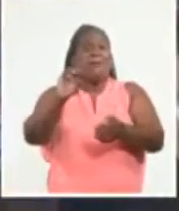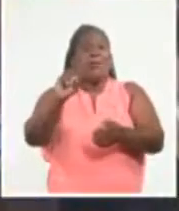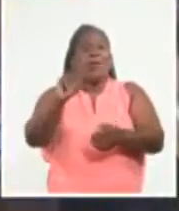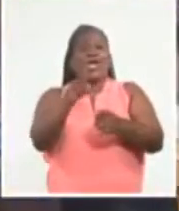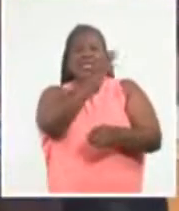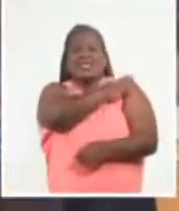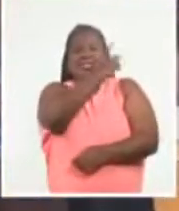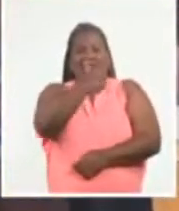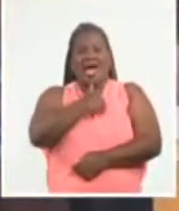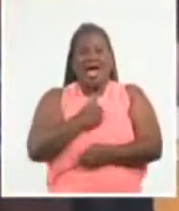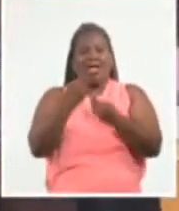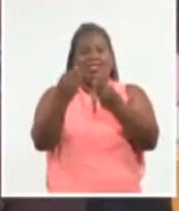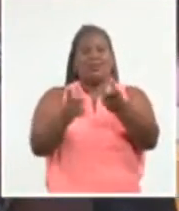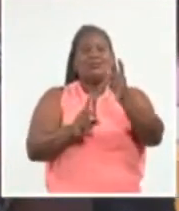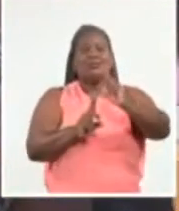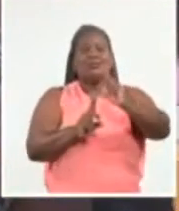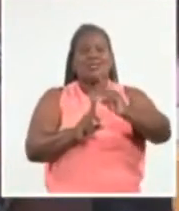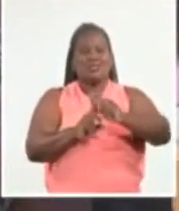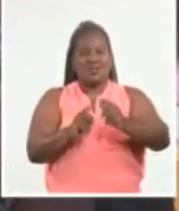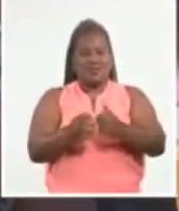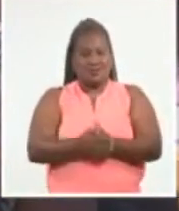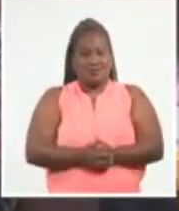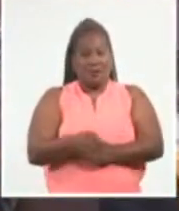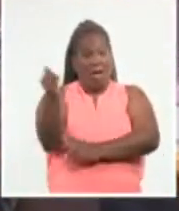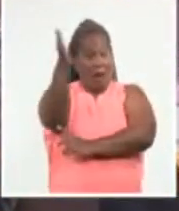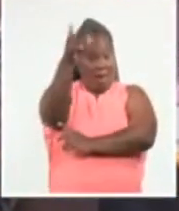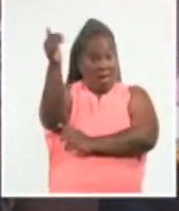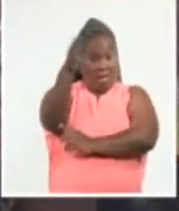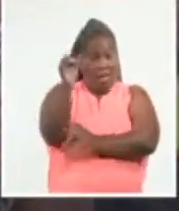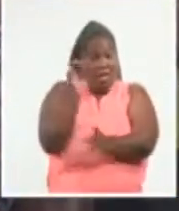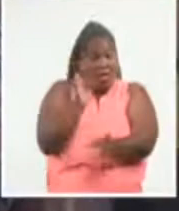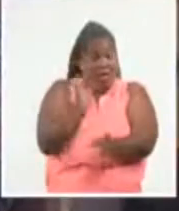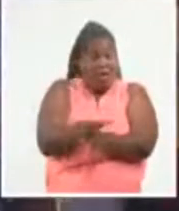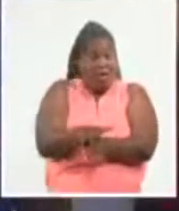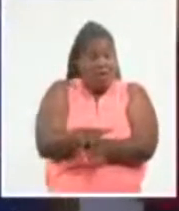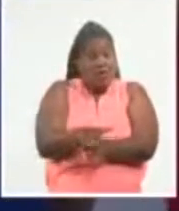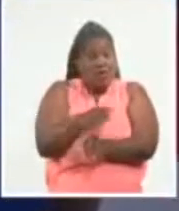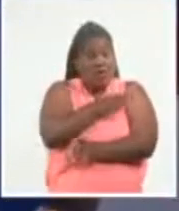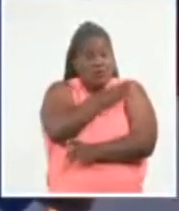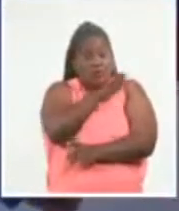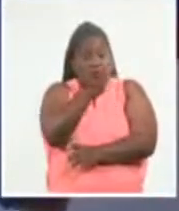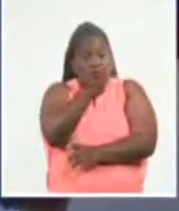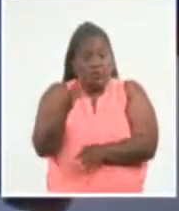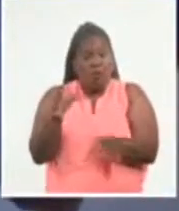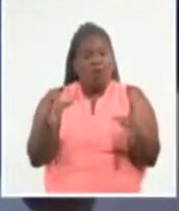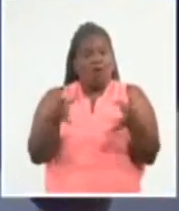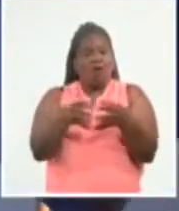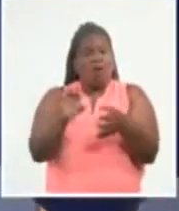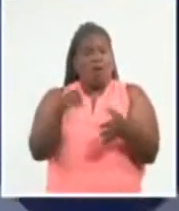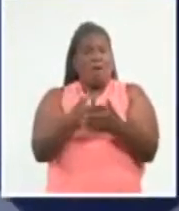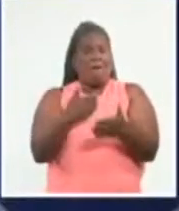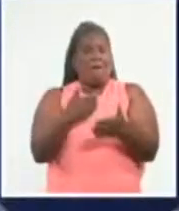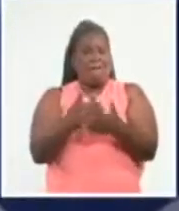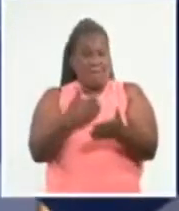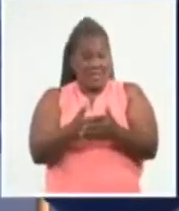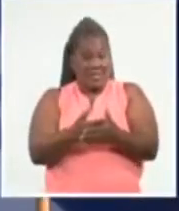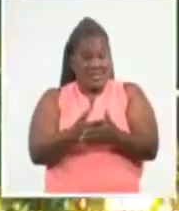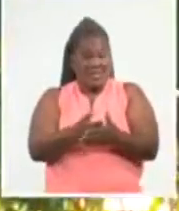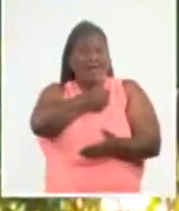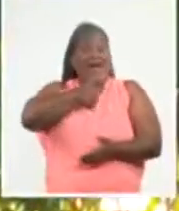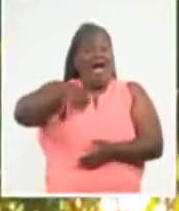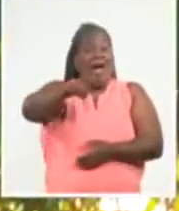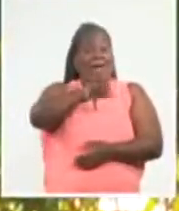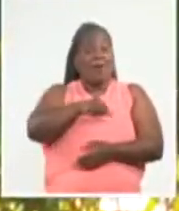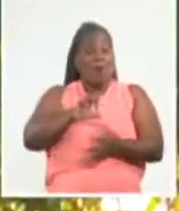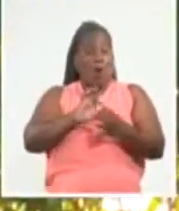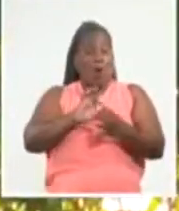Central de Trabajadores de Cuba. El estandarte comenzó su recorrido nacional por la unidad empresarial de base apícola Guantánamo.